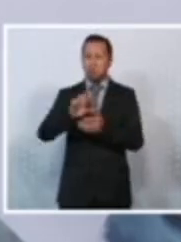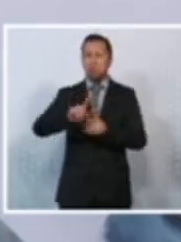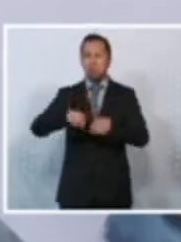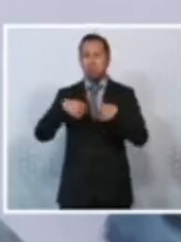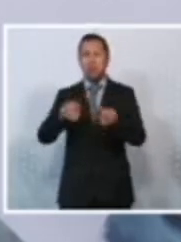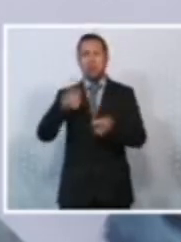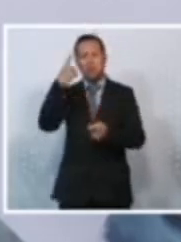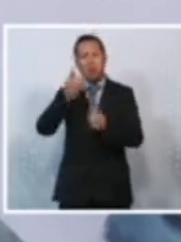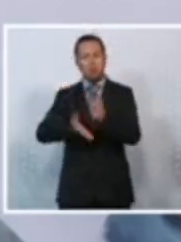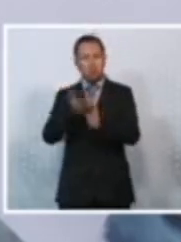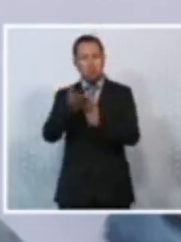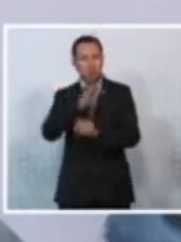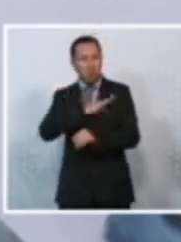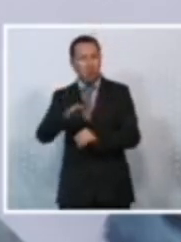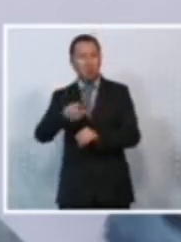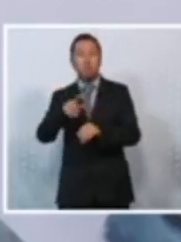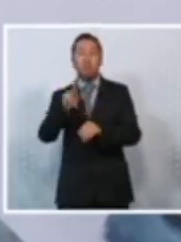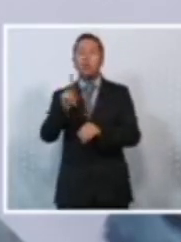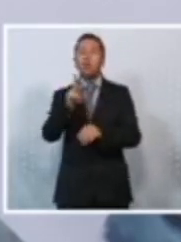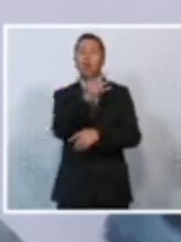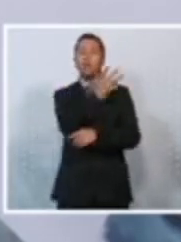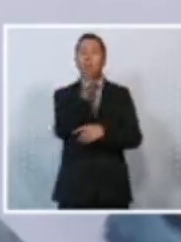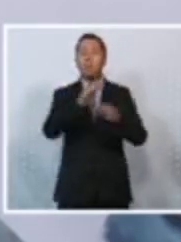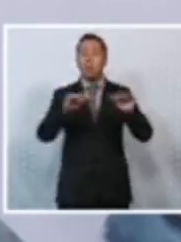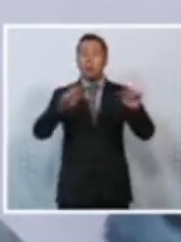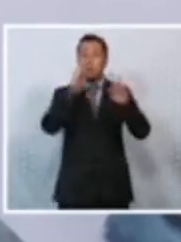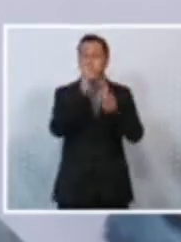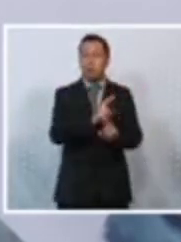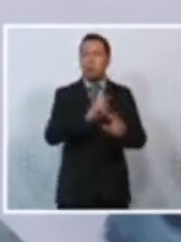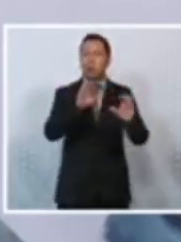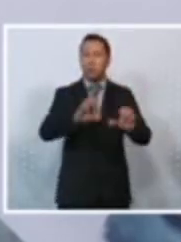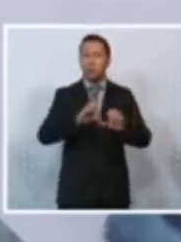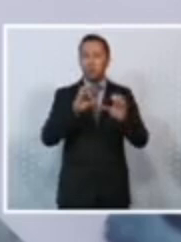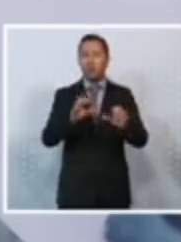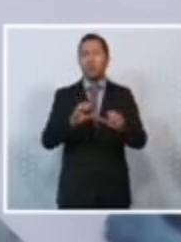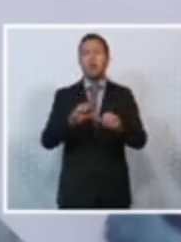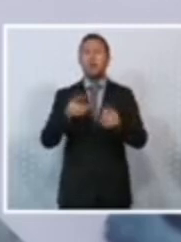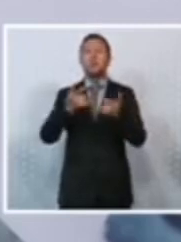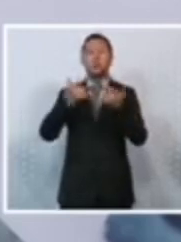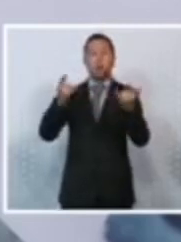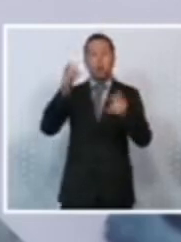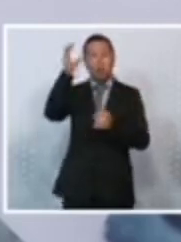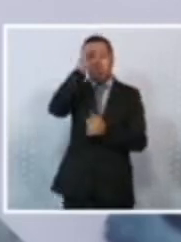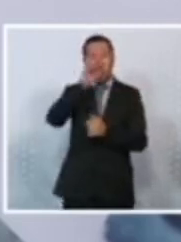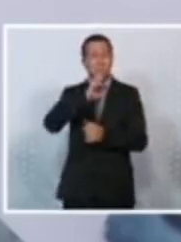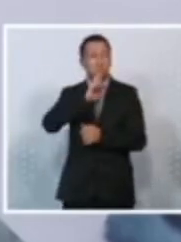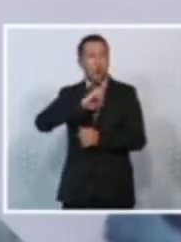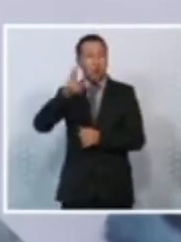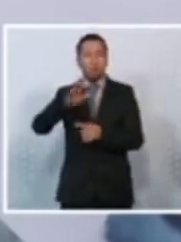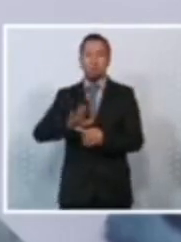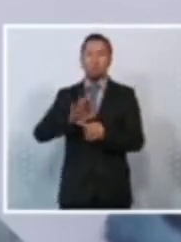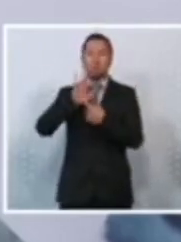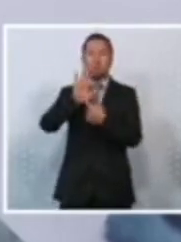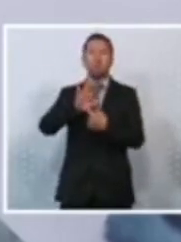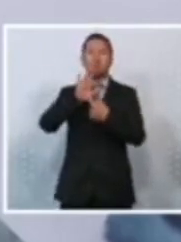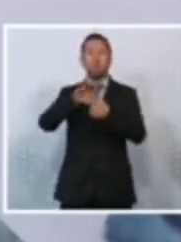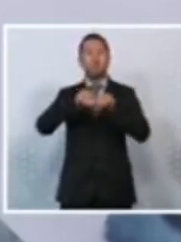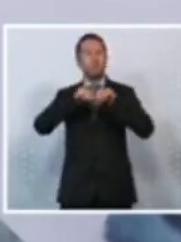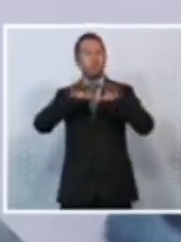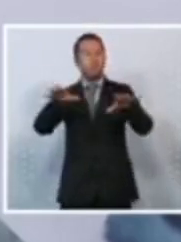afectar el medio ambiente potenciar el ecoturismo y ofertar al mundo lo mejor de nuestra historia cultura y costumbres